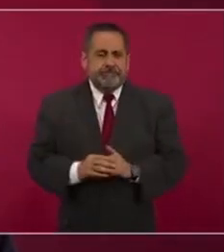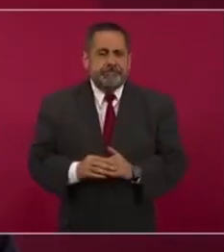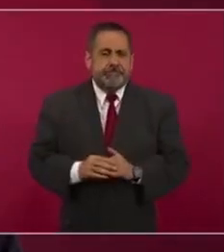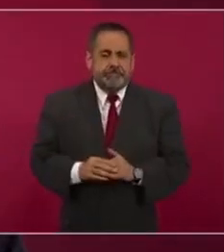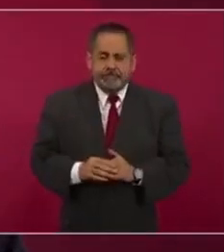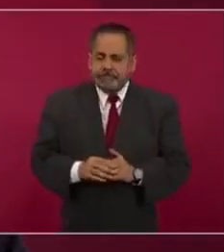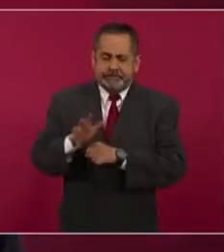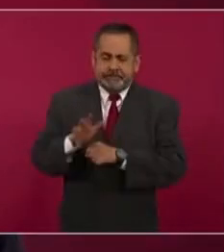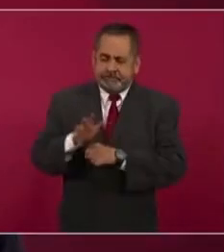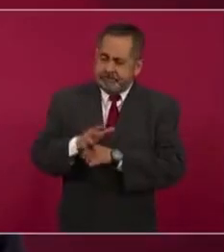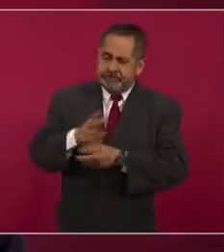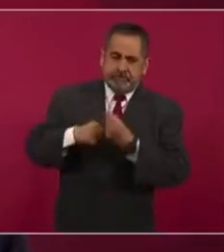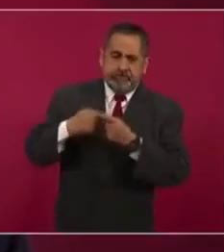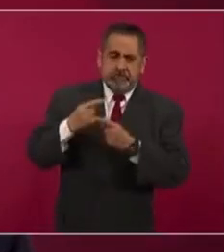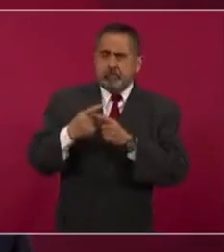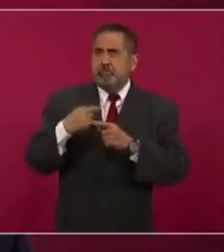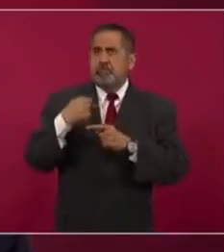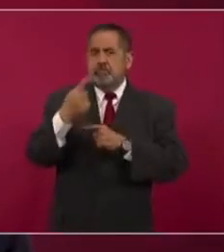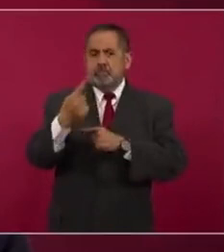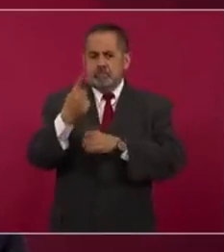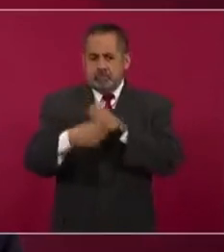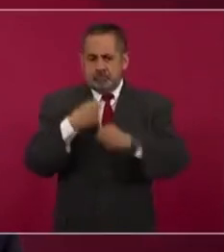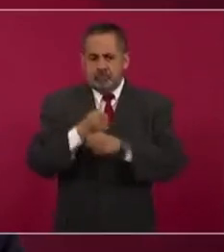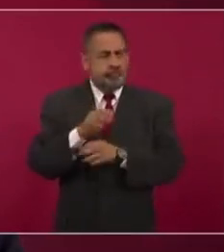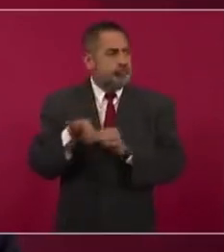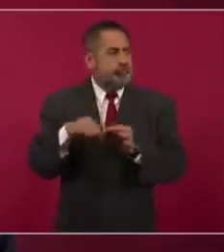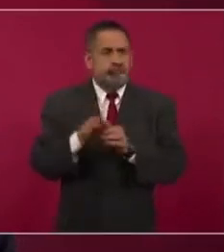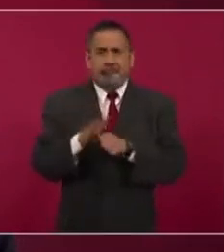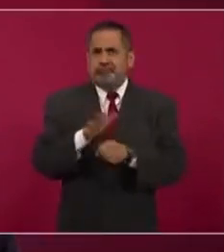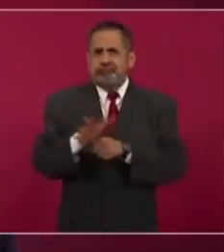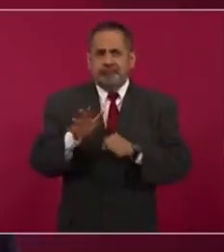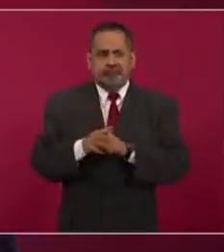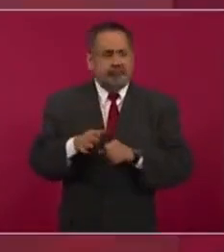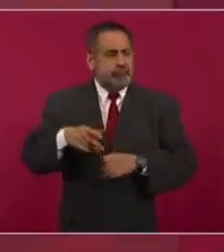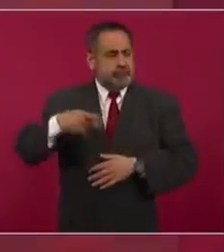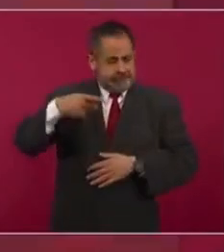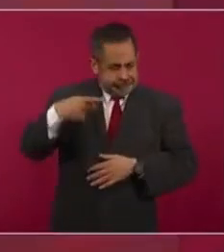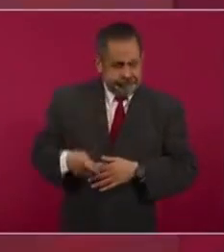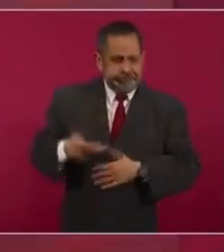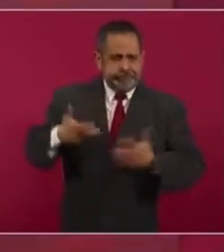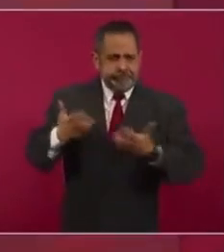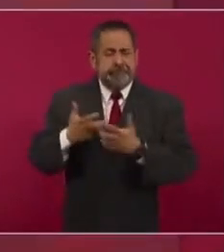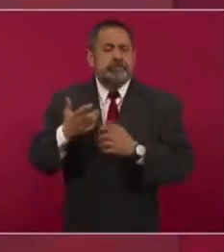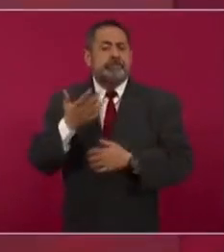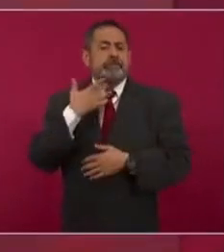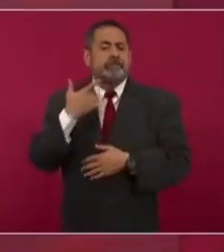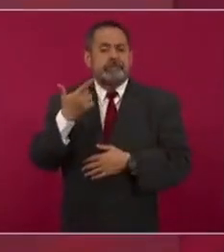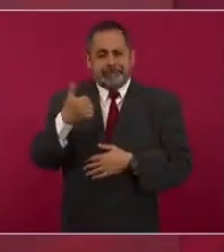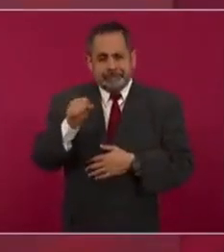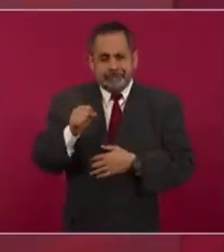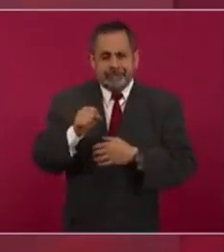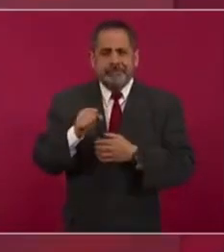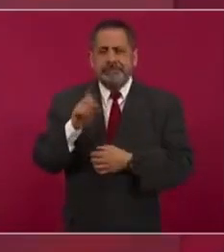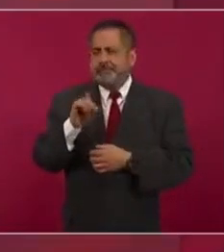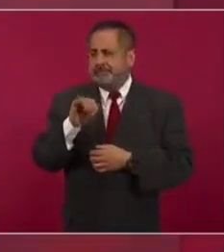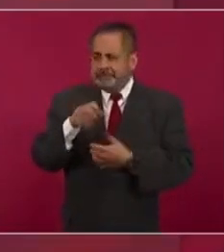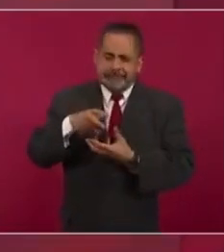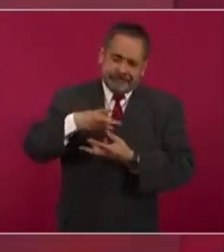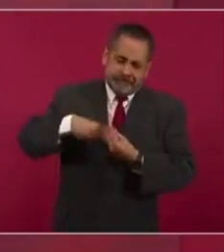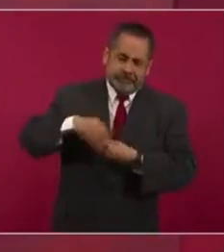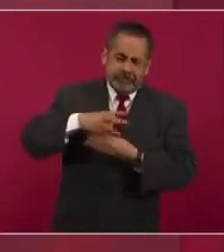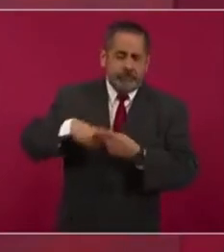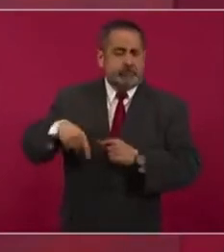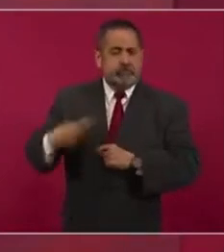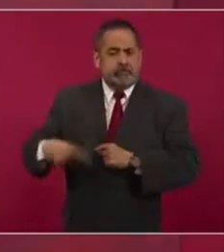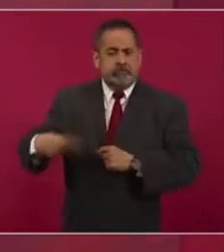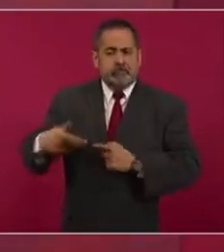ser autosuficientes el año próximo ya en gasolina, en diésel, ya